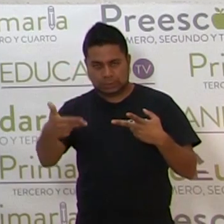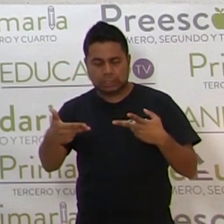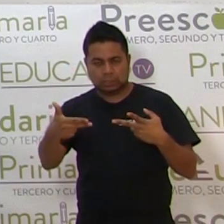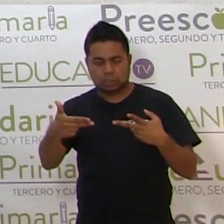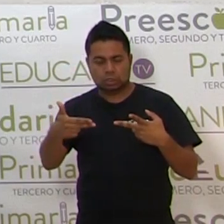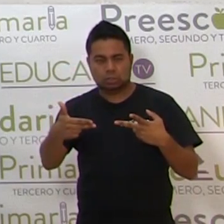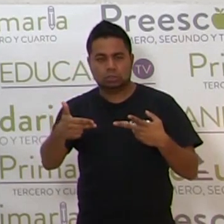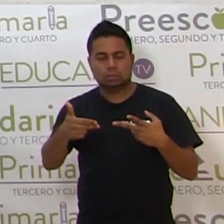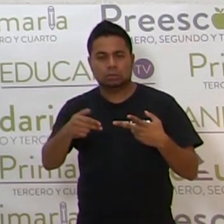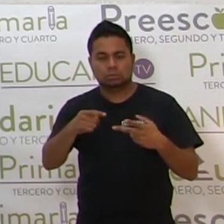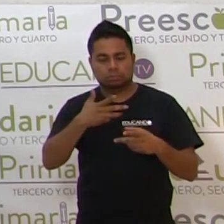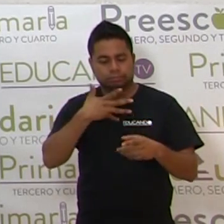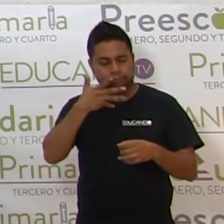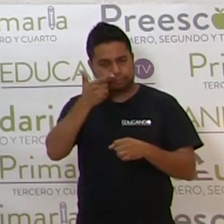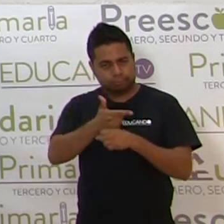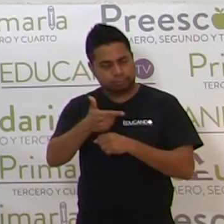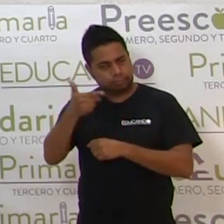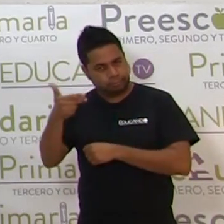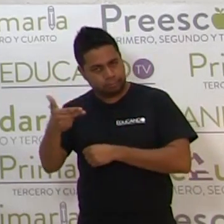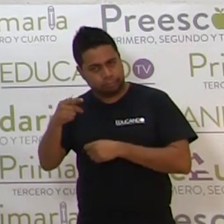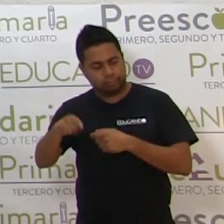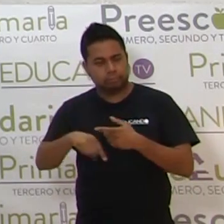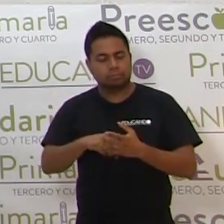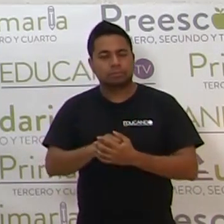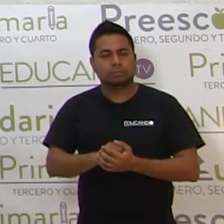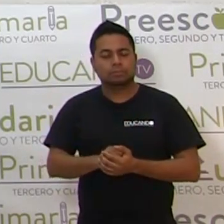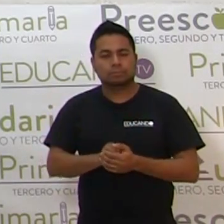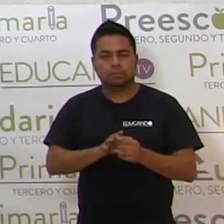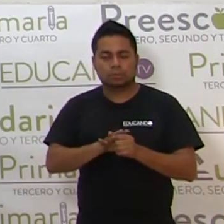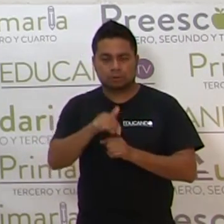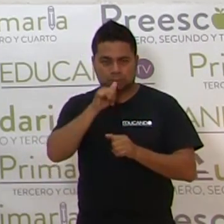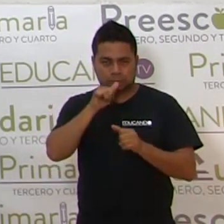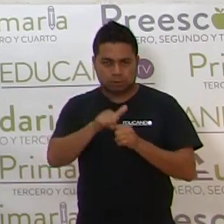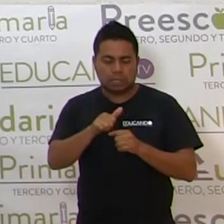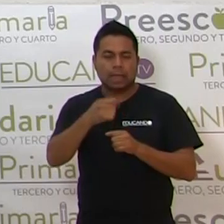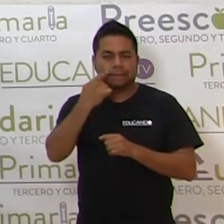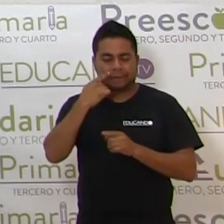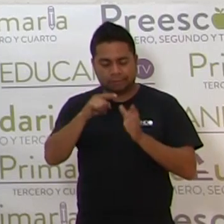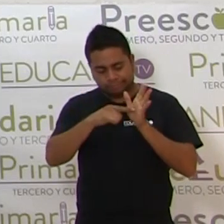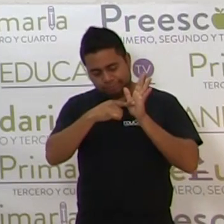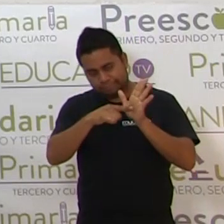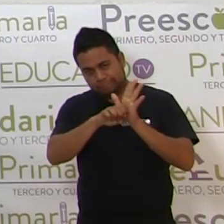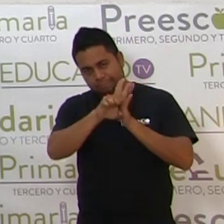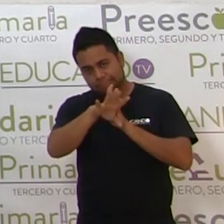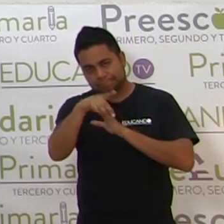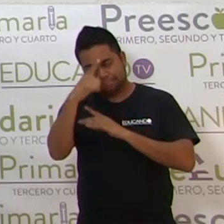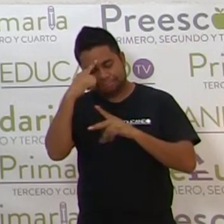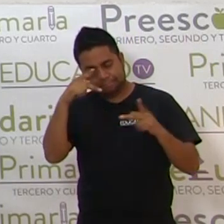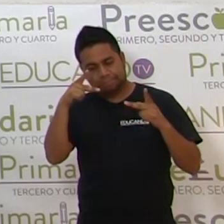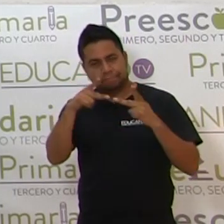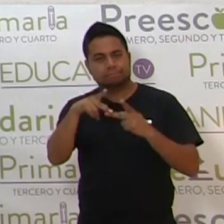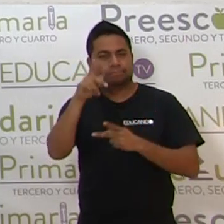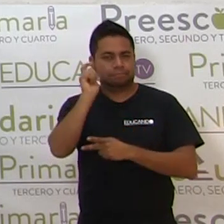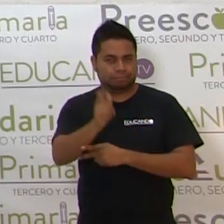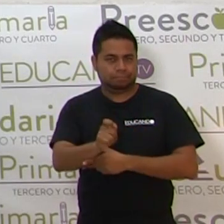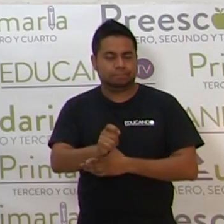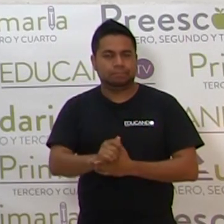Bien, cualquiera de estas dos letras. Vamos a ver en el ejemplo para poder rectificarlo.